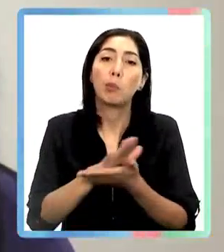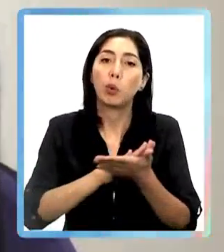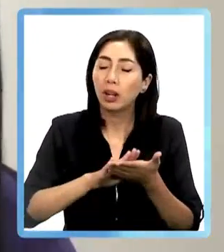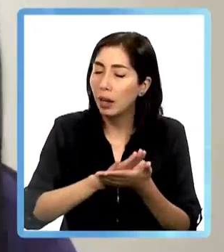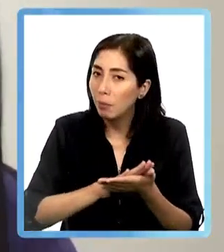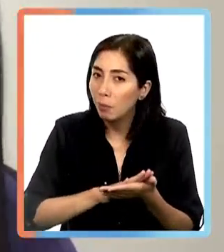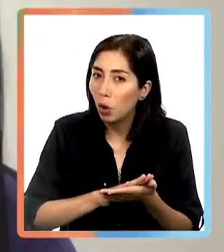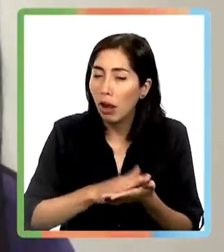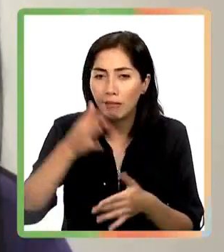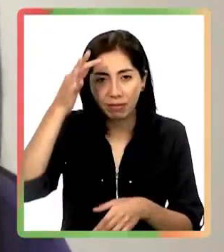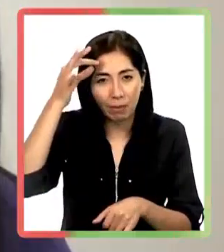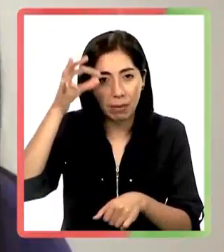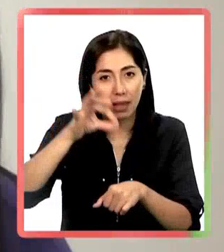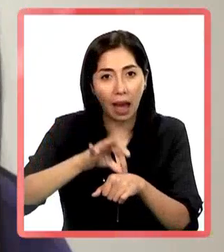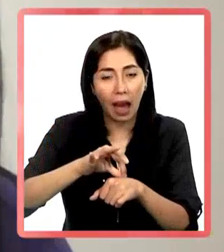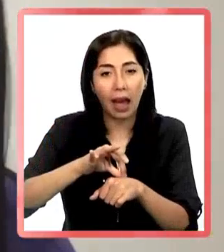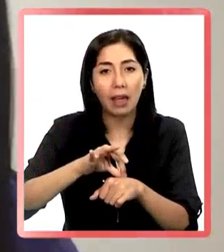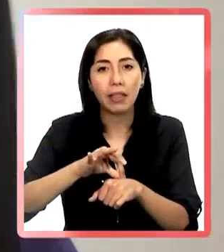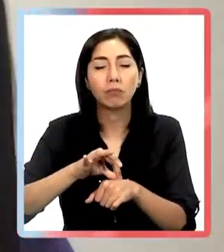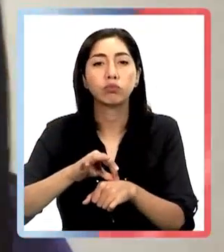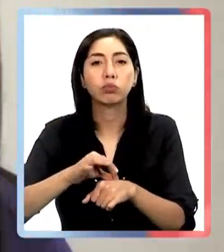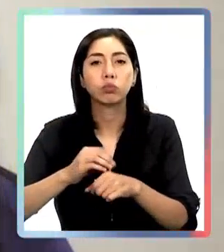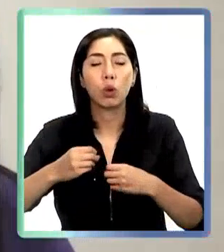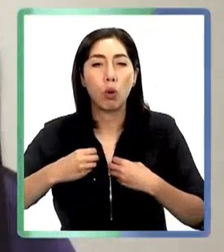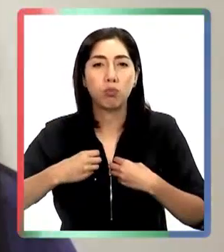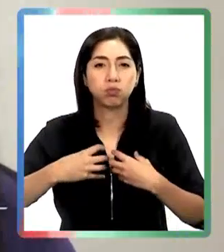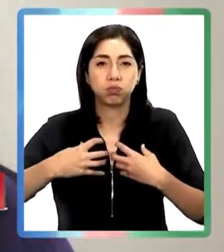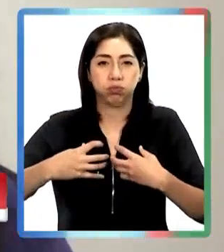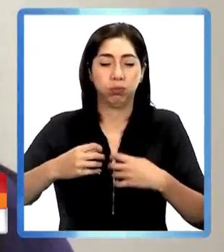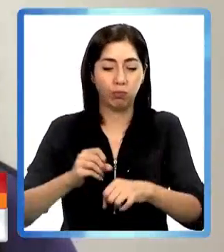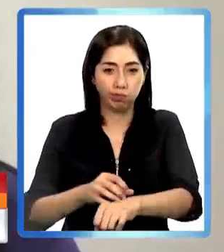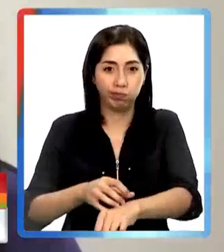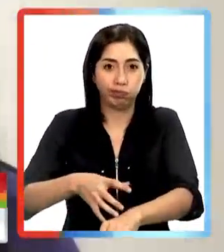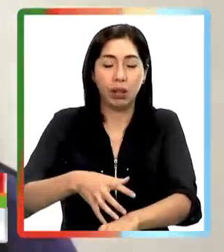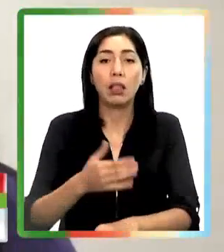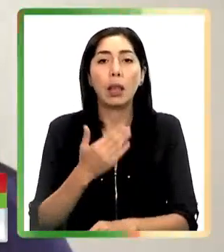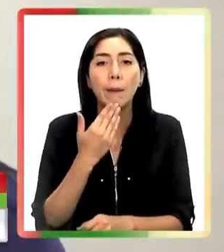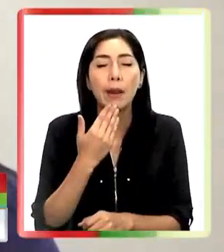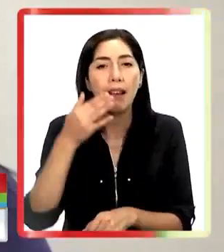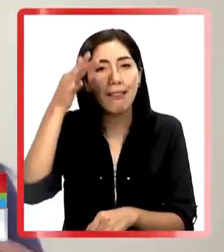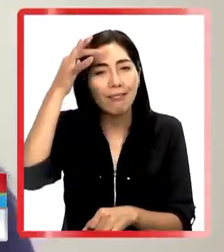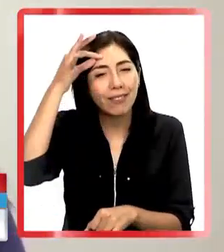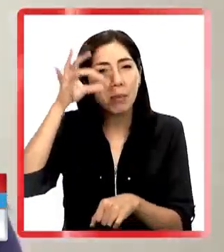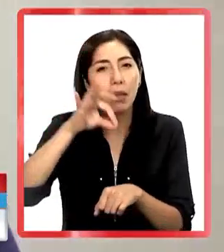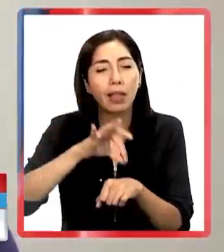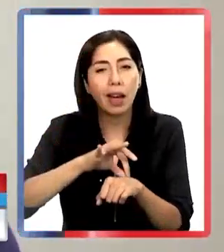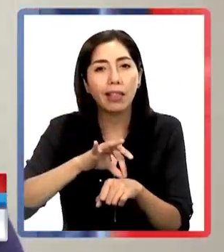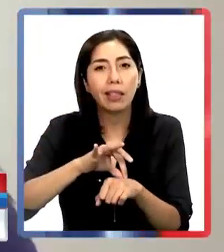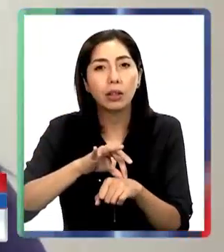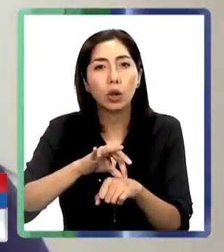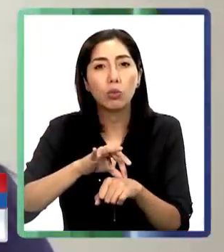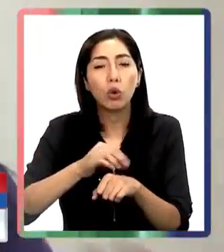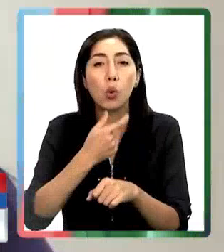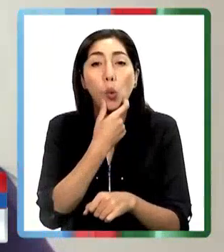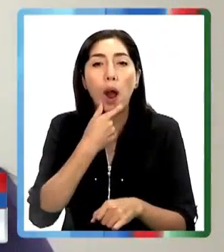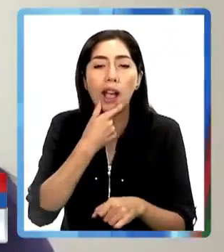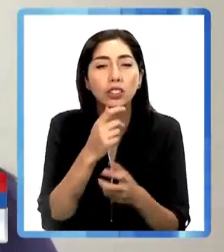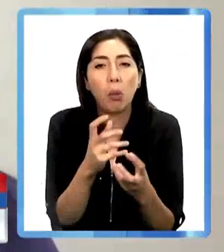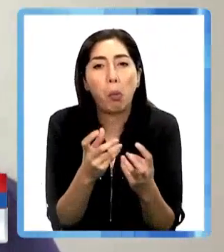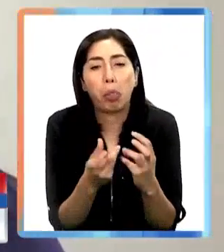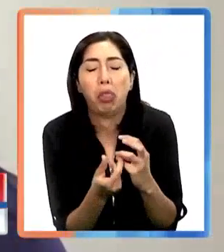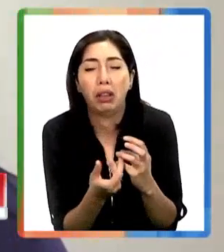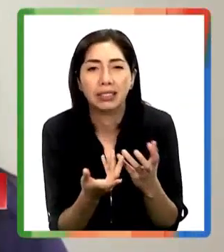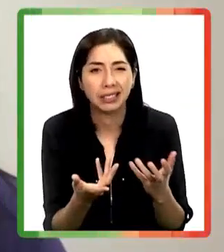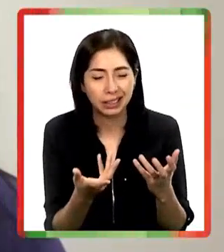la vasculitis, tenemos enfermedades como las antiinflamatorias, tenemos enfermedades que tienen que ver con malformaciones hacia los huesos.